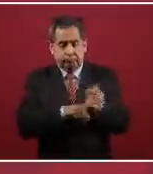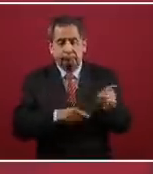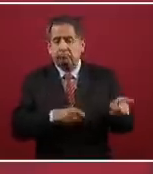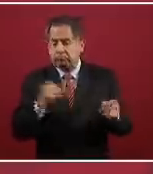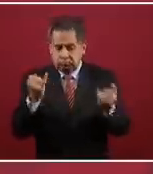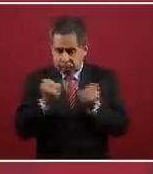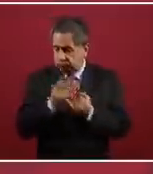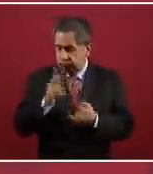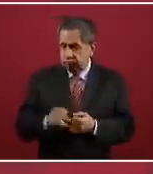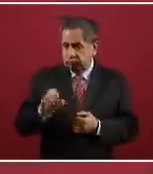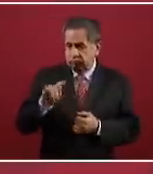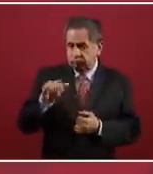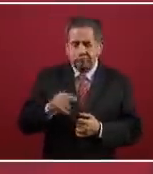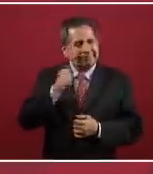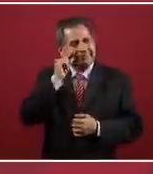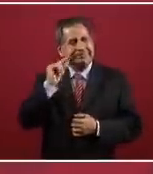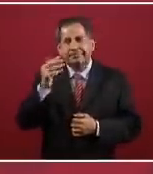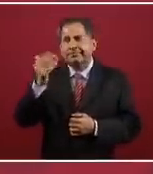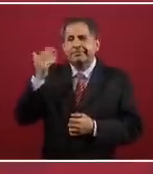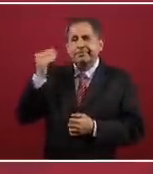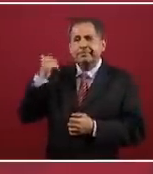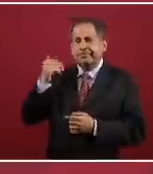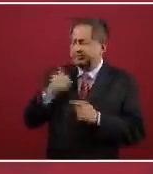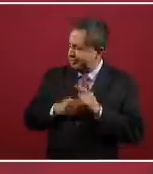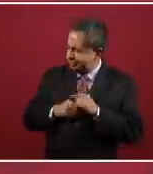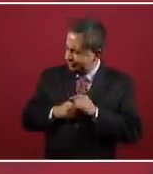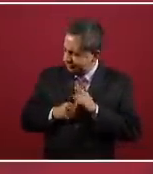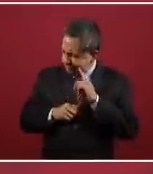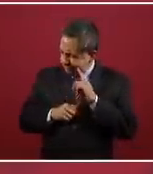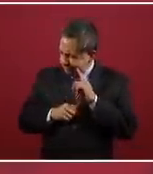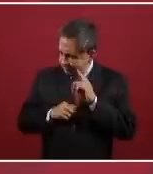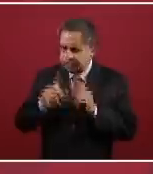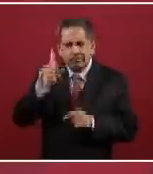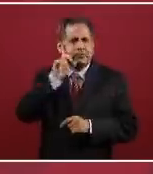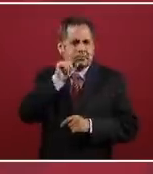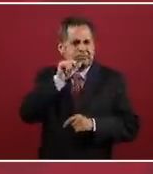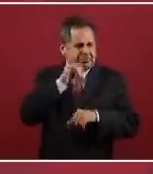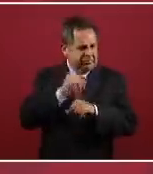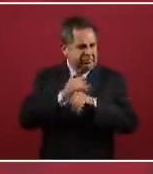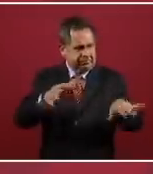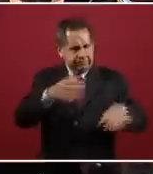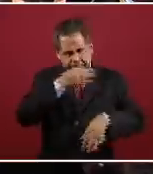Hace unos días, mañana les voy a traer la información.